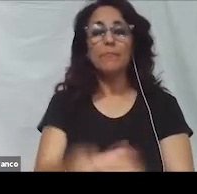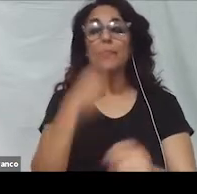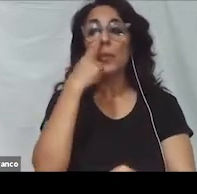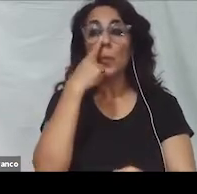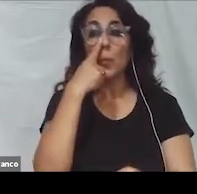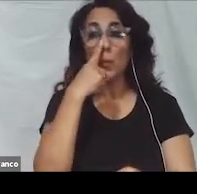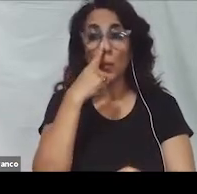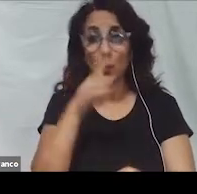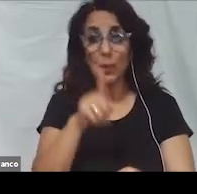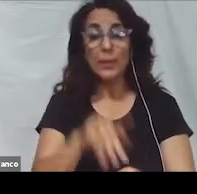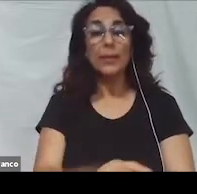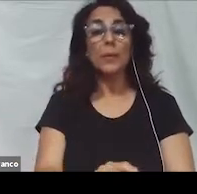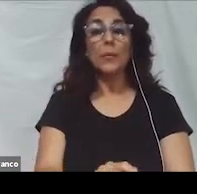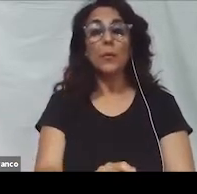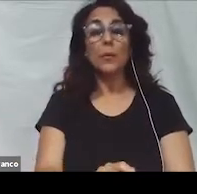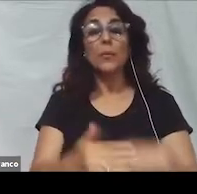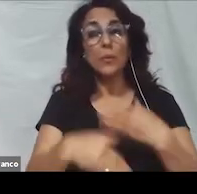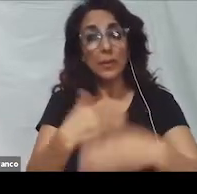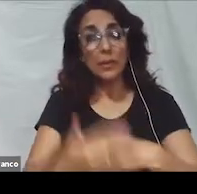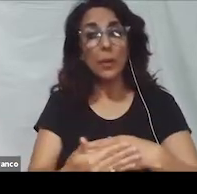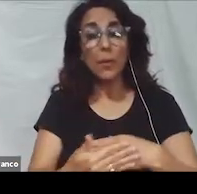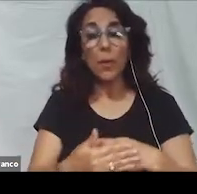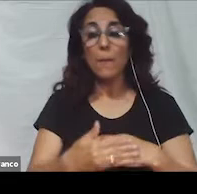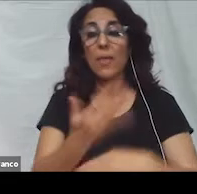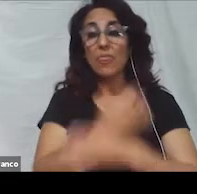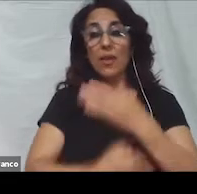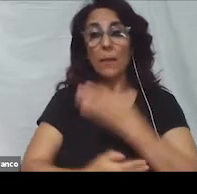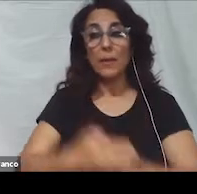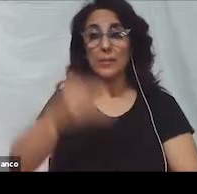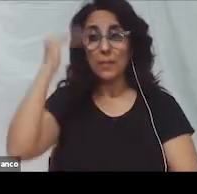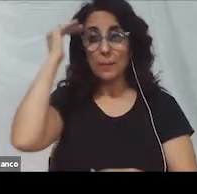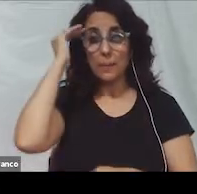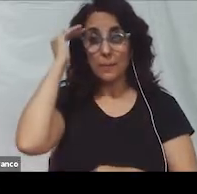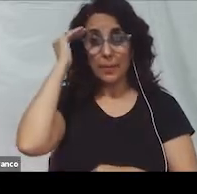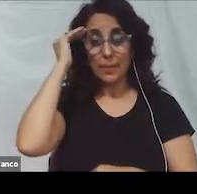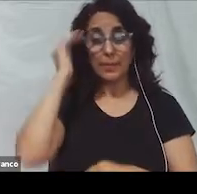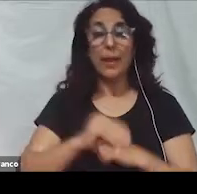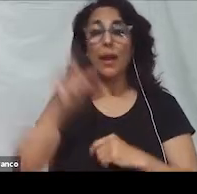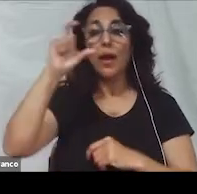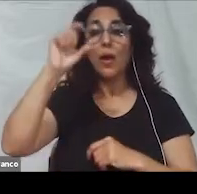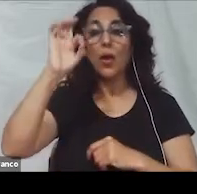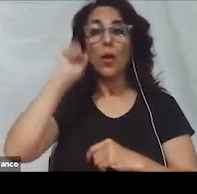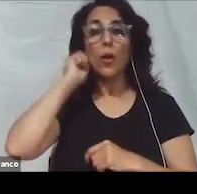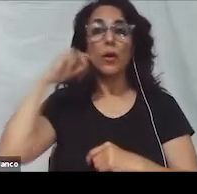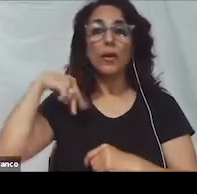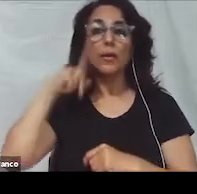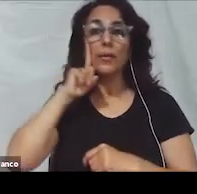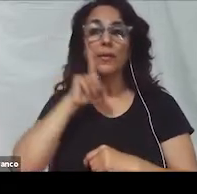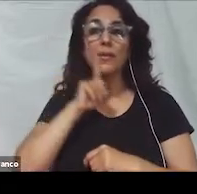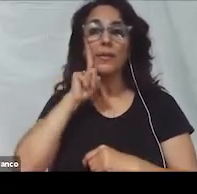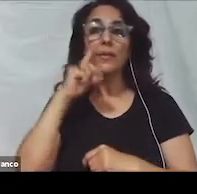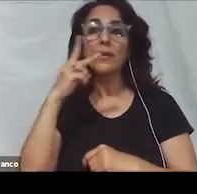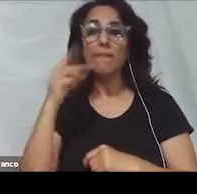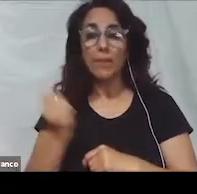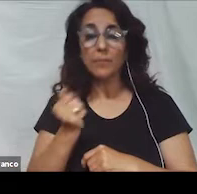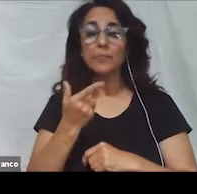Y por último, cuando tenemos una discapacidad cognitiva, quizás nos vamos a enfrentar a un déficit de